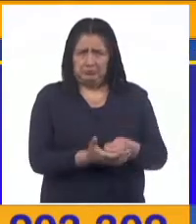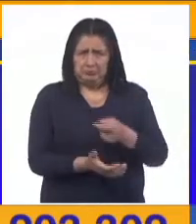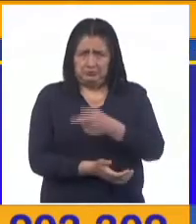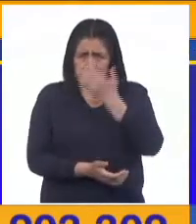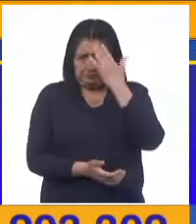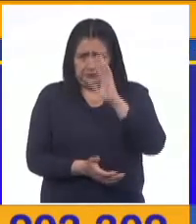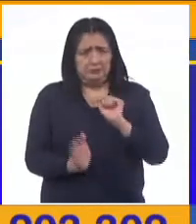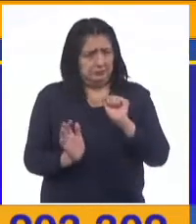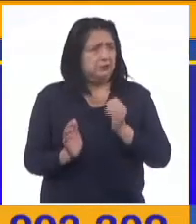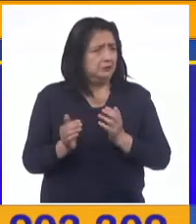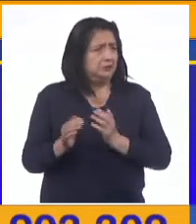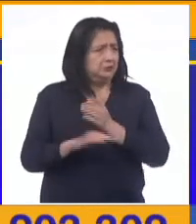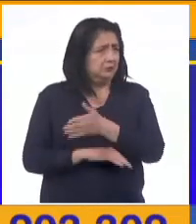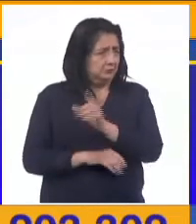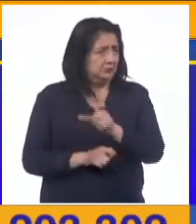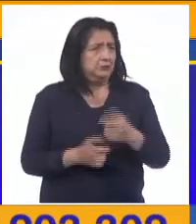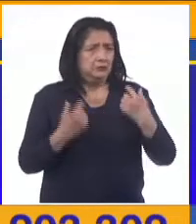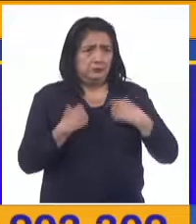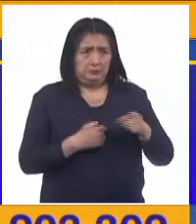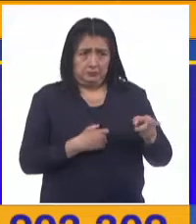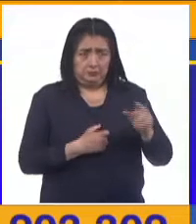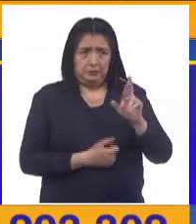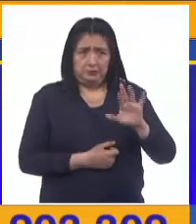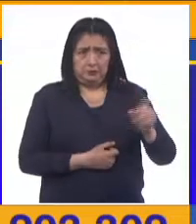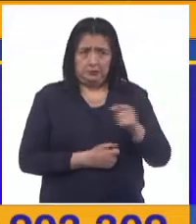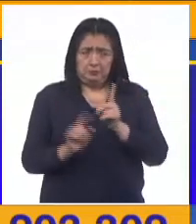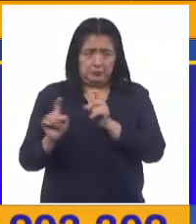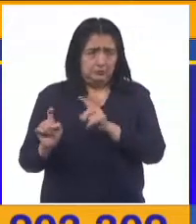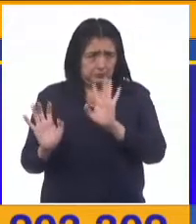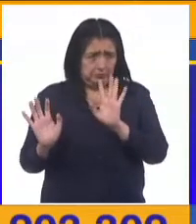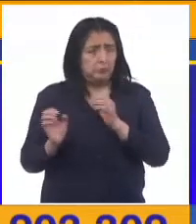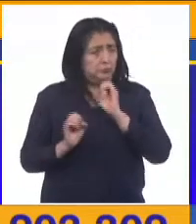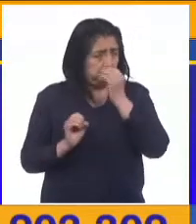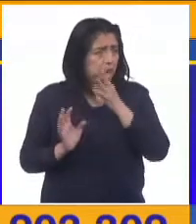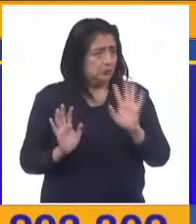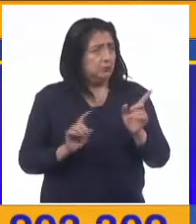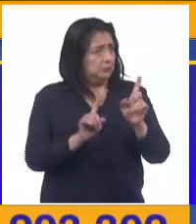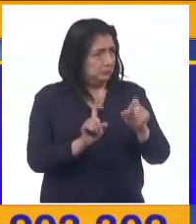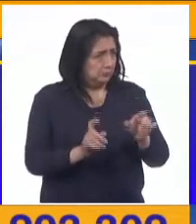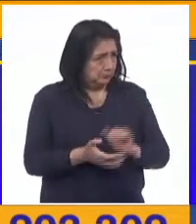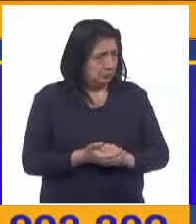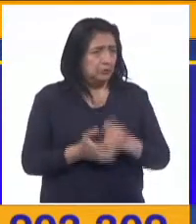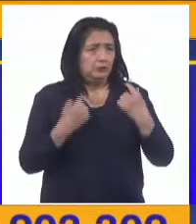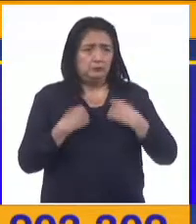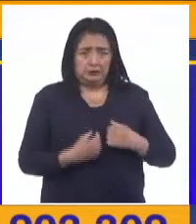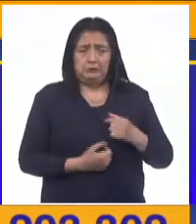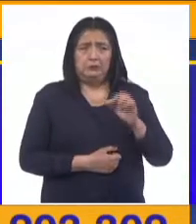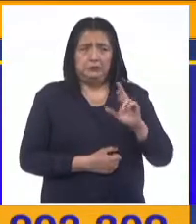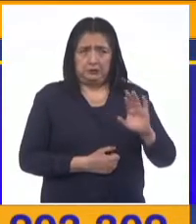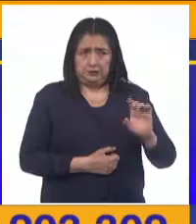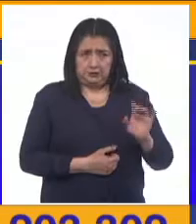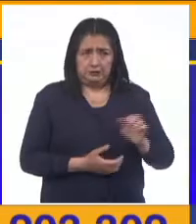intermedia en los abogados que tenga richard averigüe cómo ir a un dato a la deriva que los abogados que tiene a richard